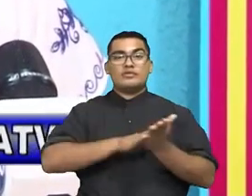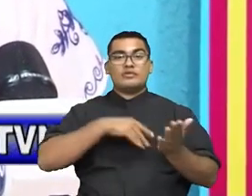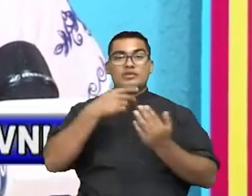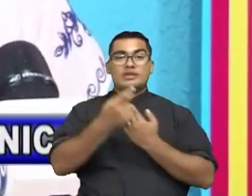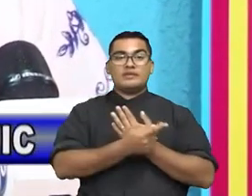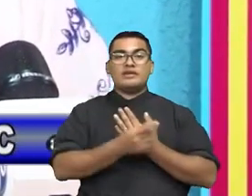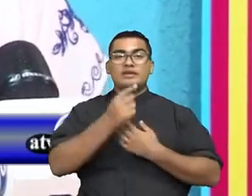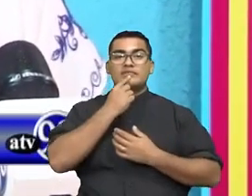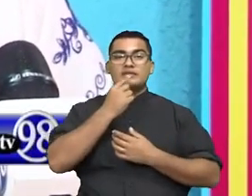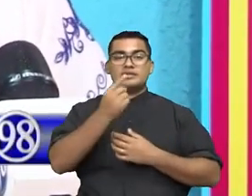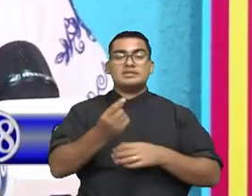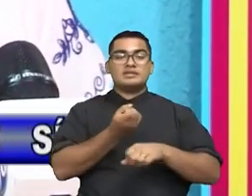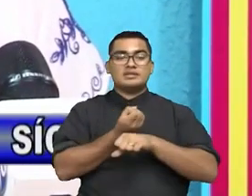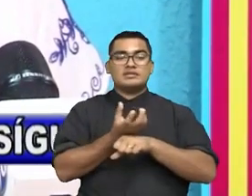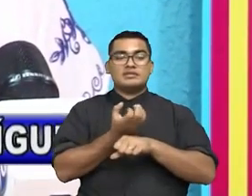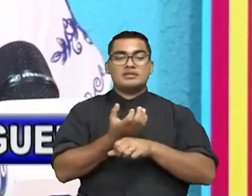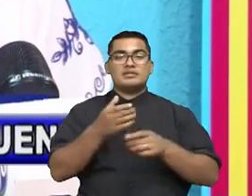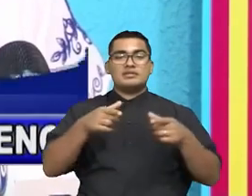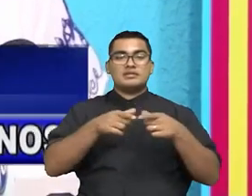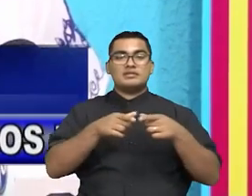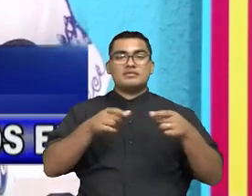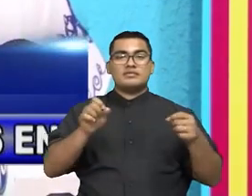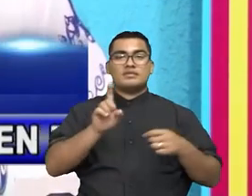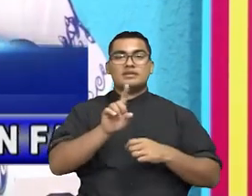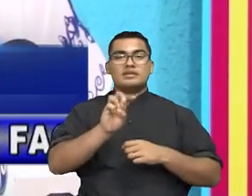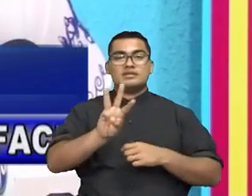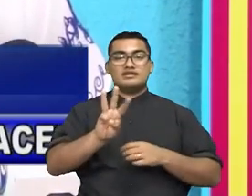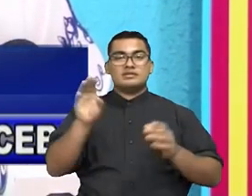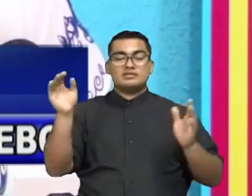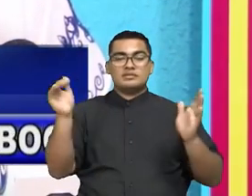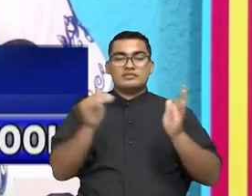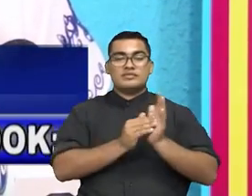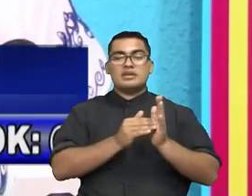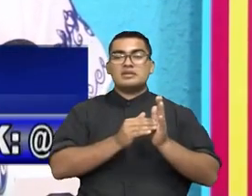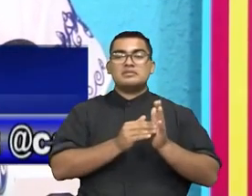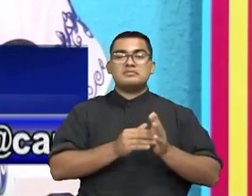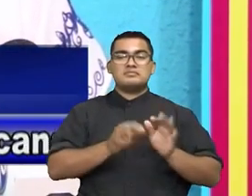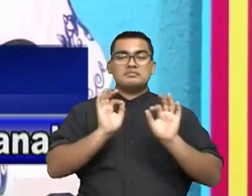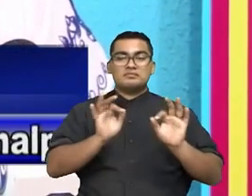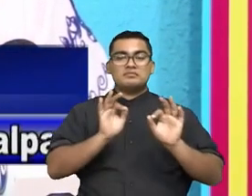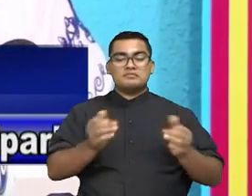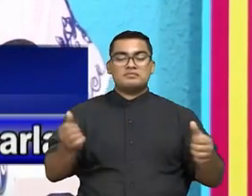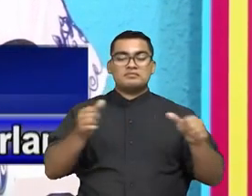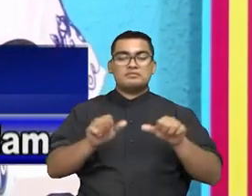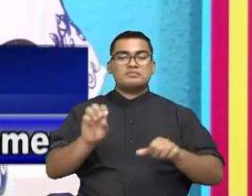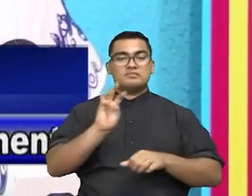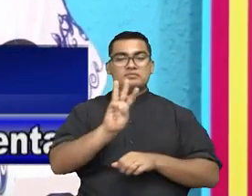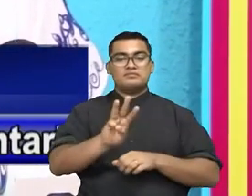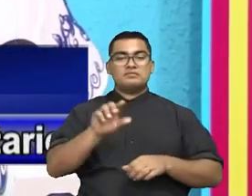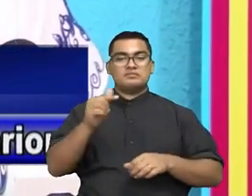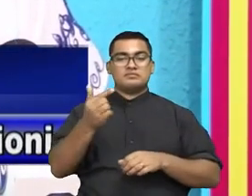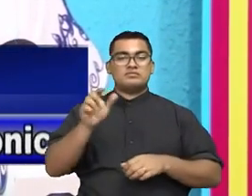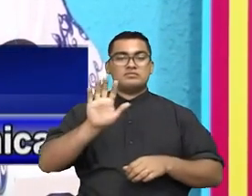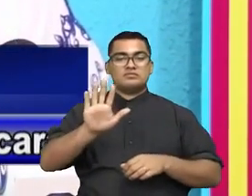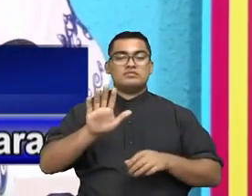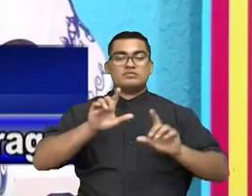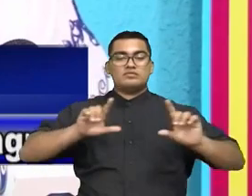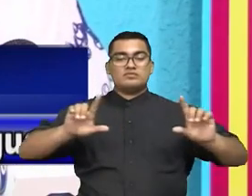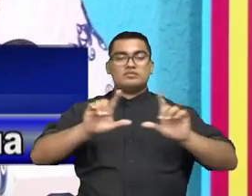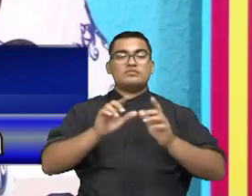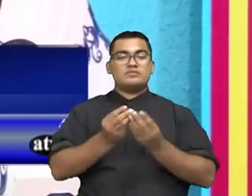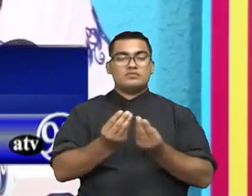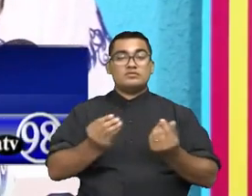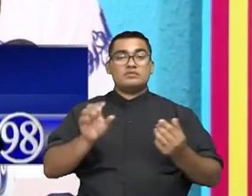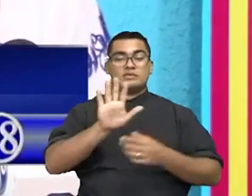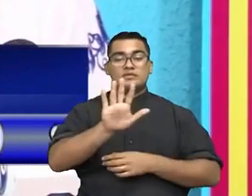el caso de la alcaldía de Managua, tenemos 13.000 solicitudes aprobadas, 375 lotes entregados y 500